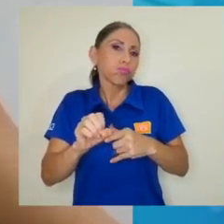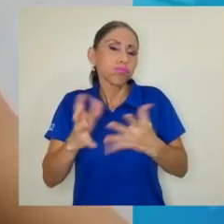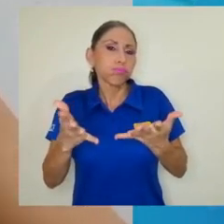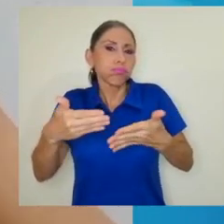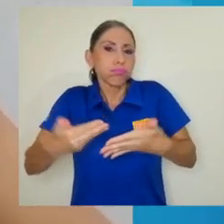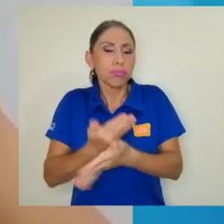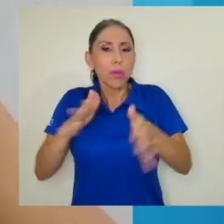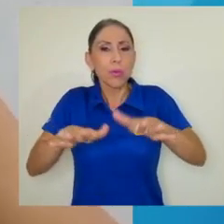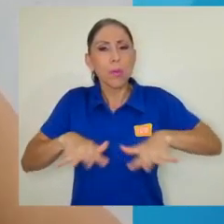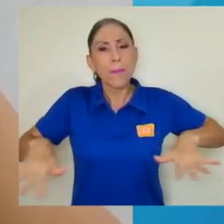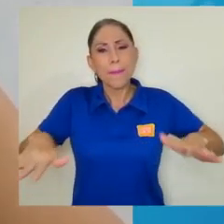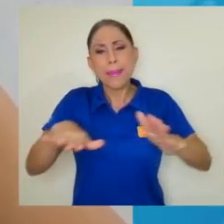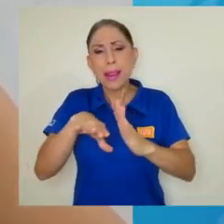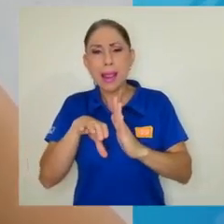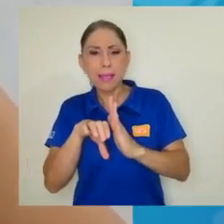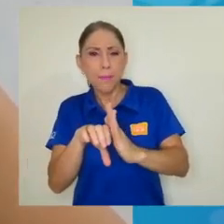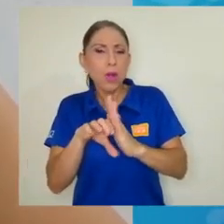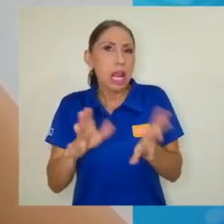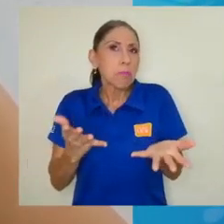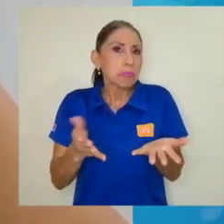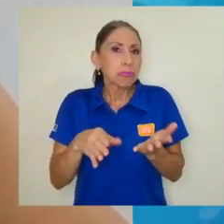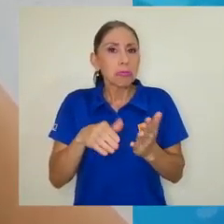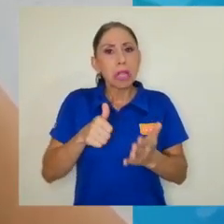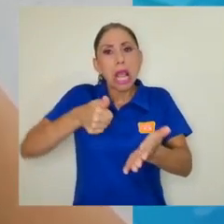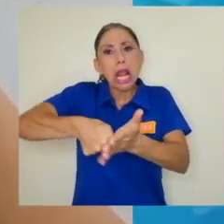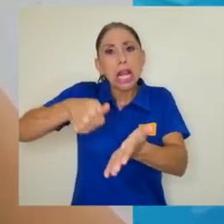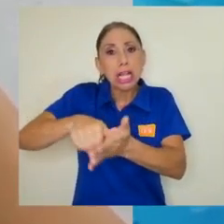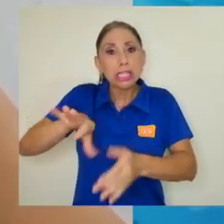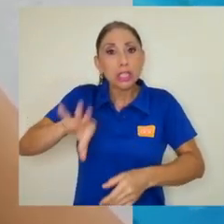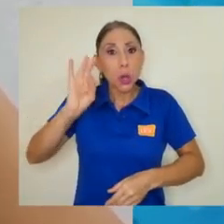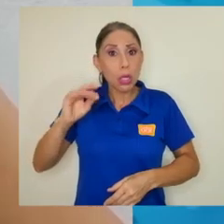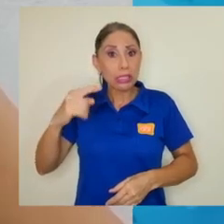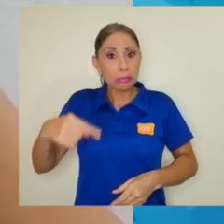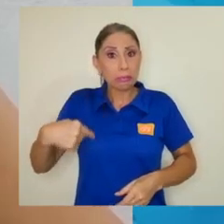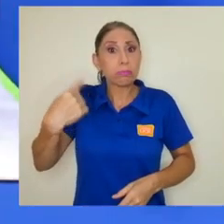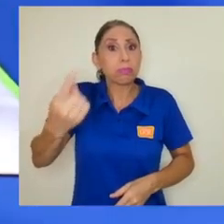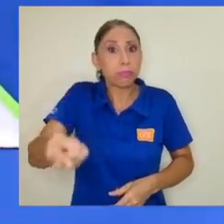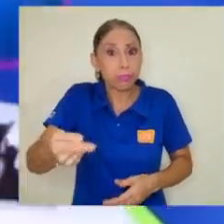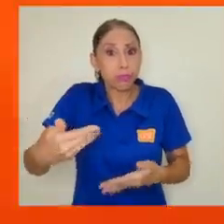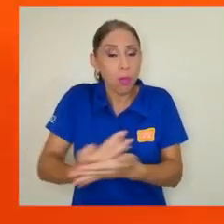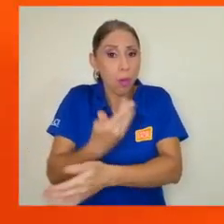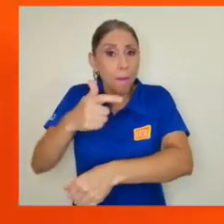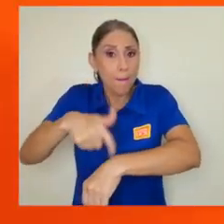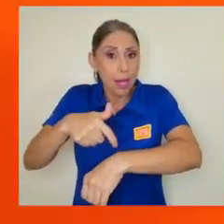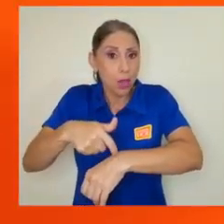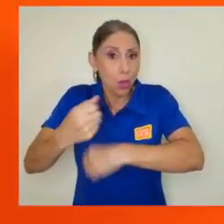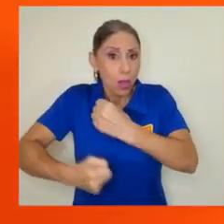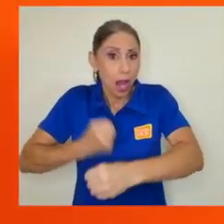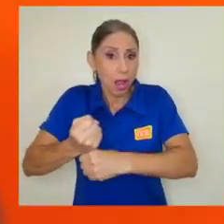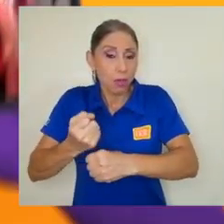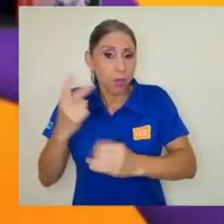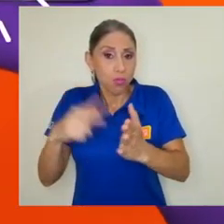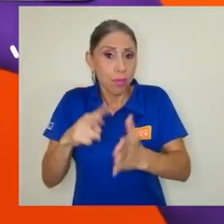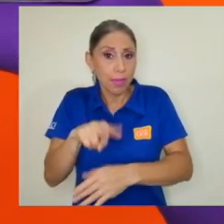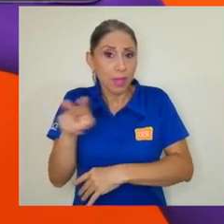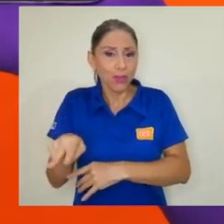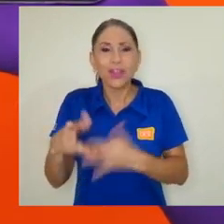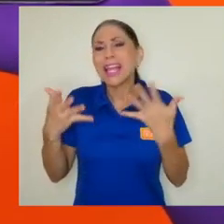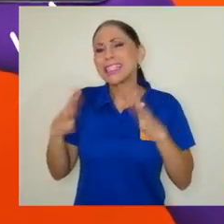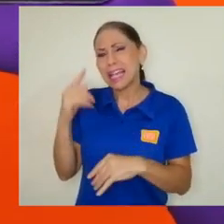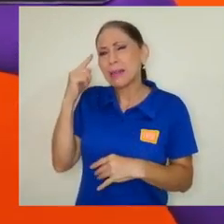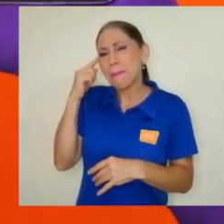con esta metodología es que puede aplicarse al momento de hacer estrategias de comunicación al menos en un nuevo